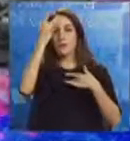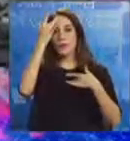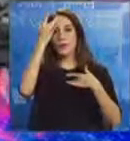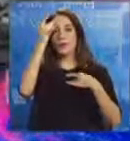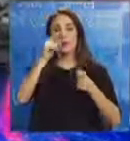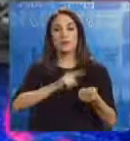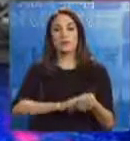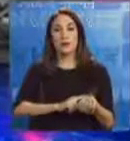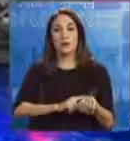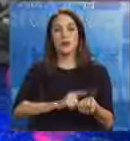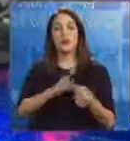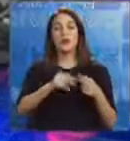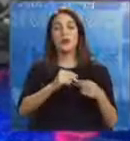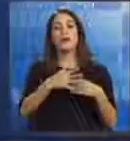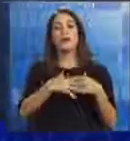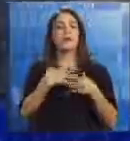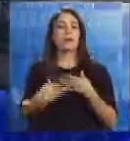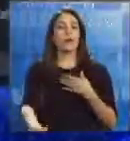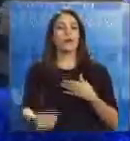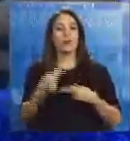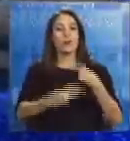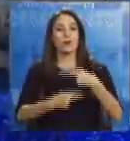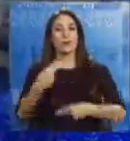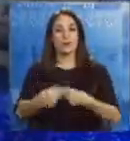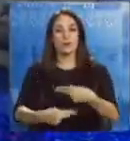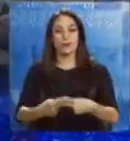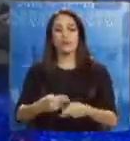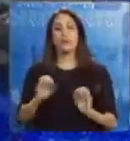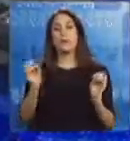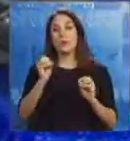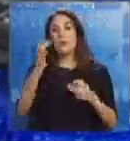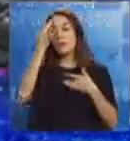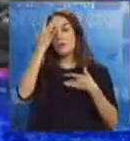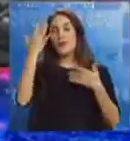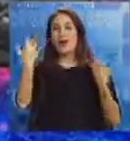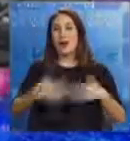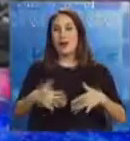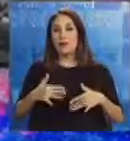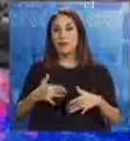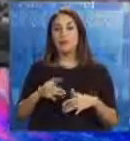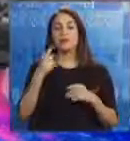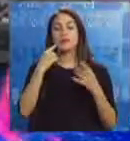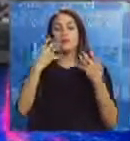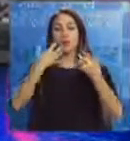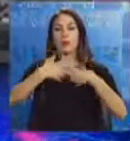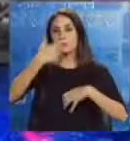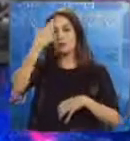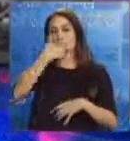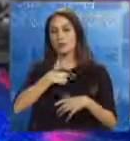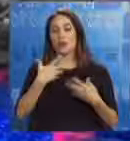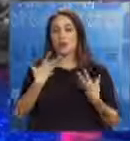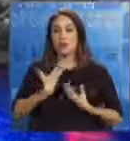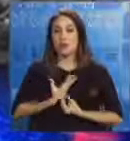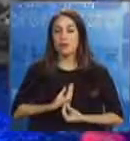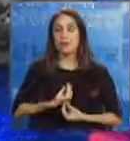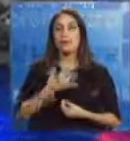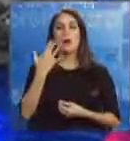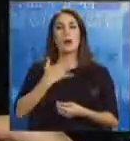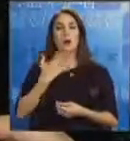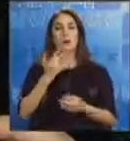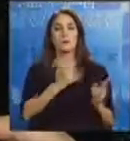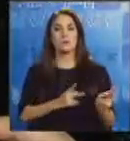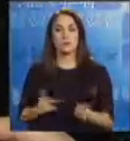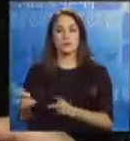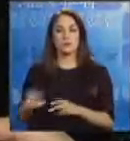congénitas, genéticas y hereditarias, la atención de enfermedades crónicas, catastróficas, degenerativas y raras, de acuerdo al plan contratado.